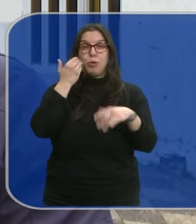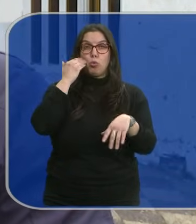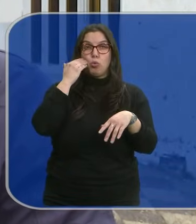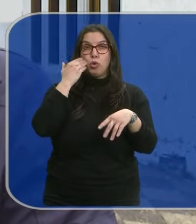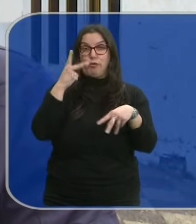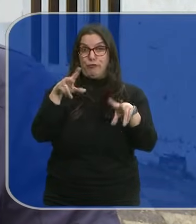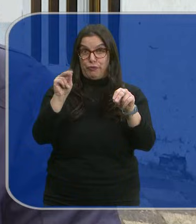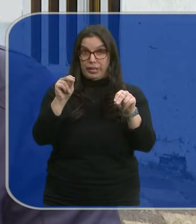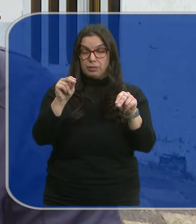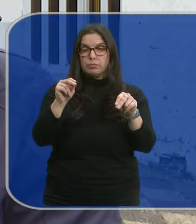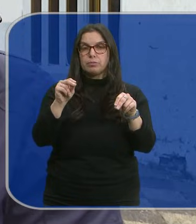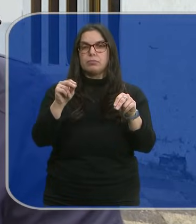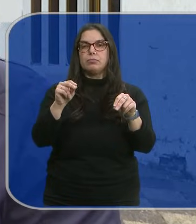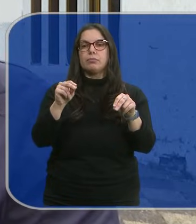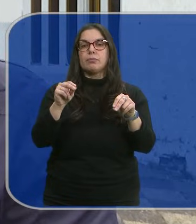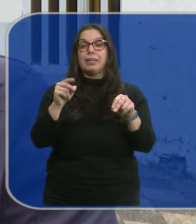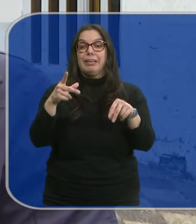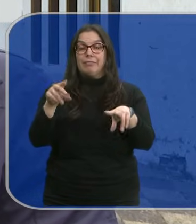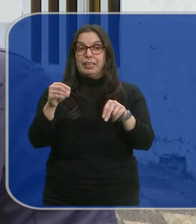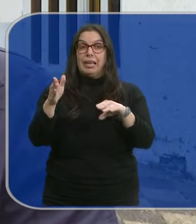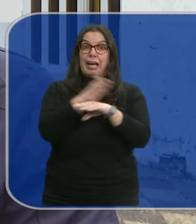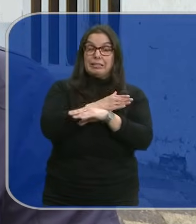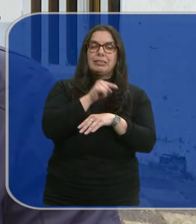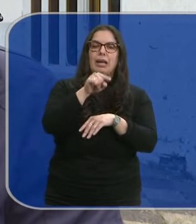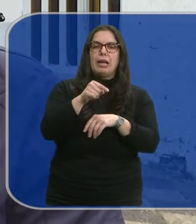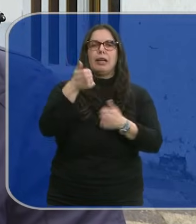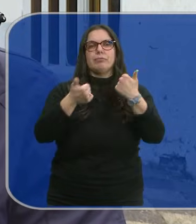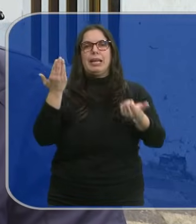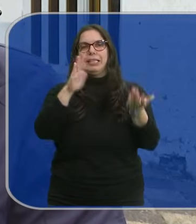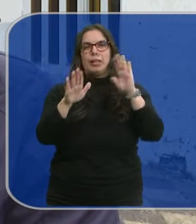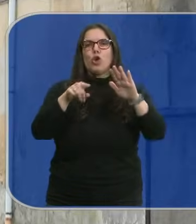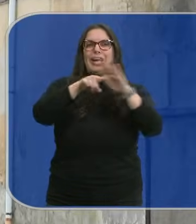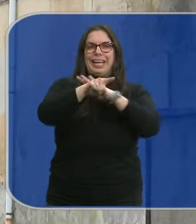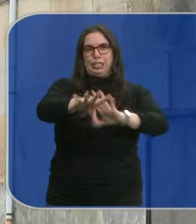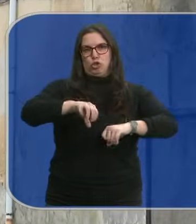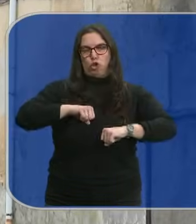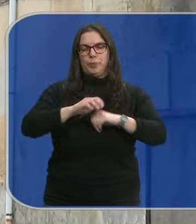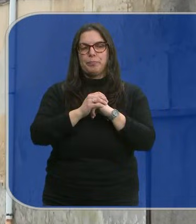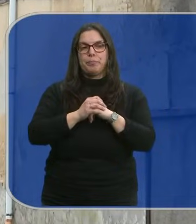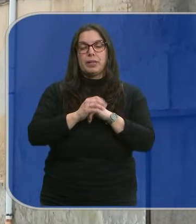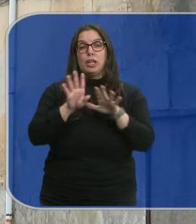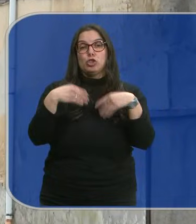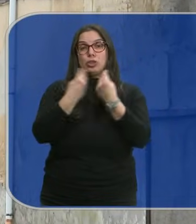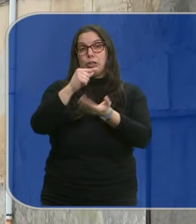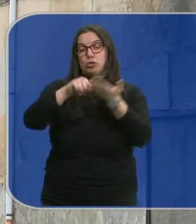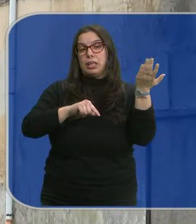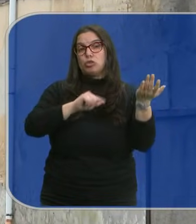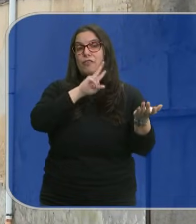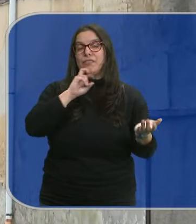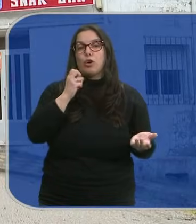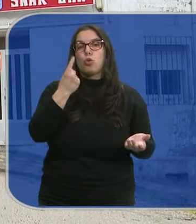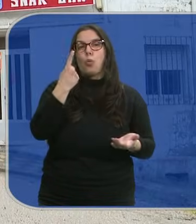julio acabada, antes de que se finalice, sacaremos a licitación lo que es la gestión. El valor estimado del contrato es de